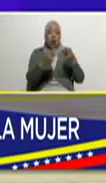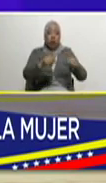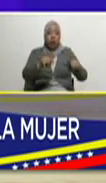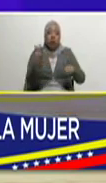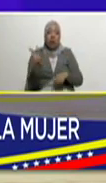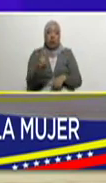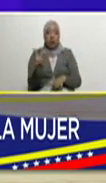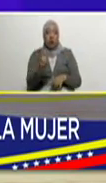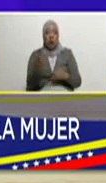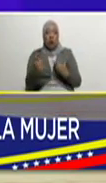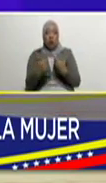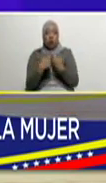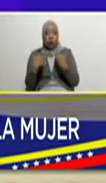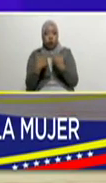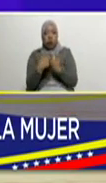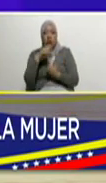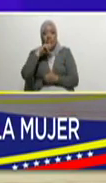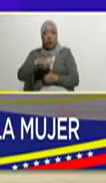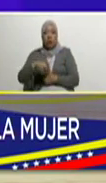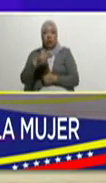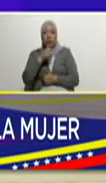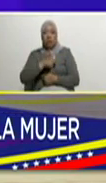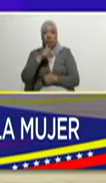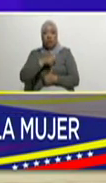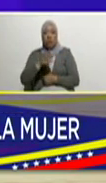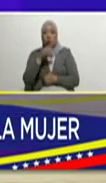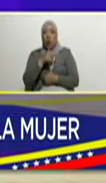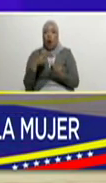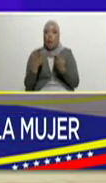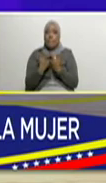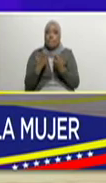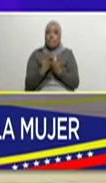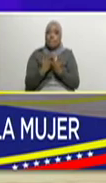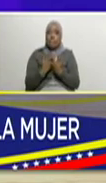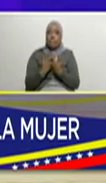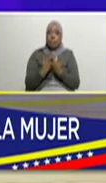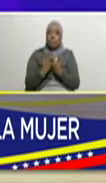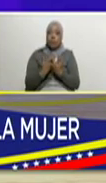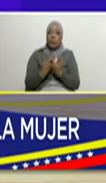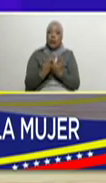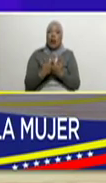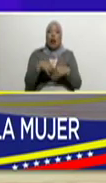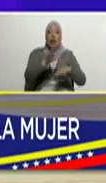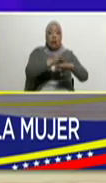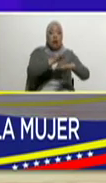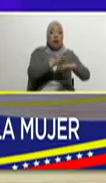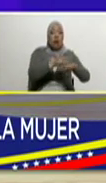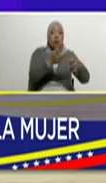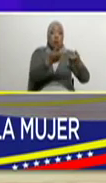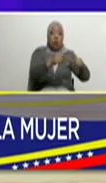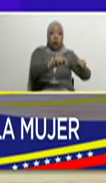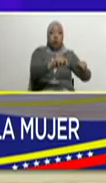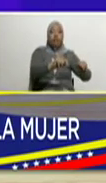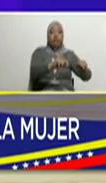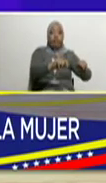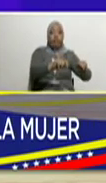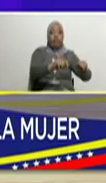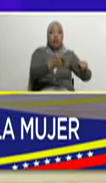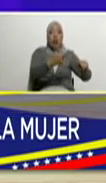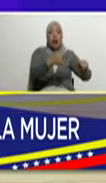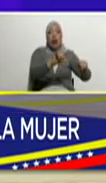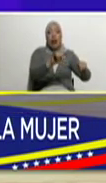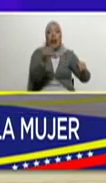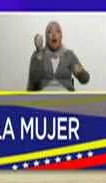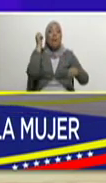pretende llenar de violencia, de odio, de intolerancia al país otra vez, pidieron sanciones y las mayores